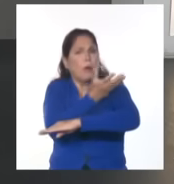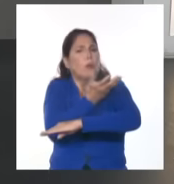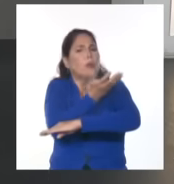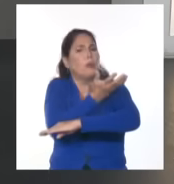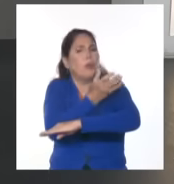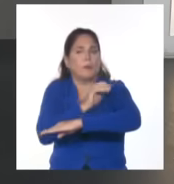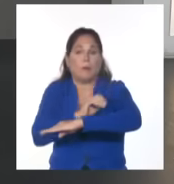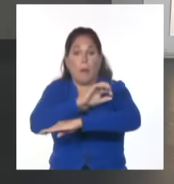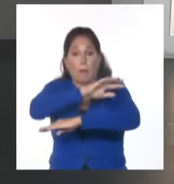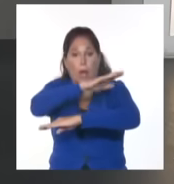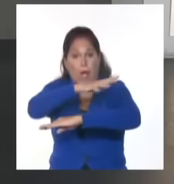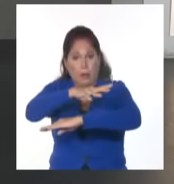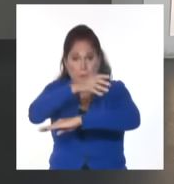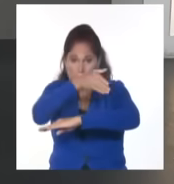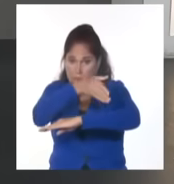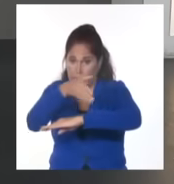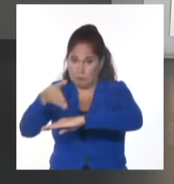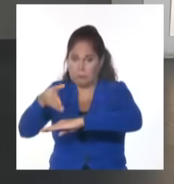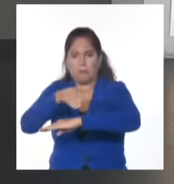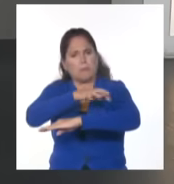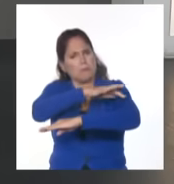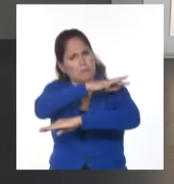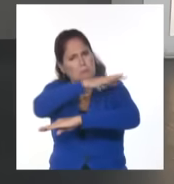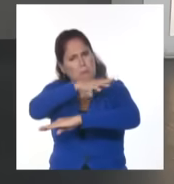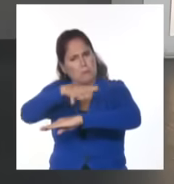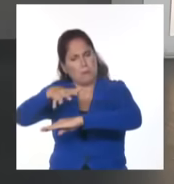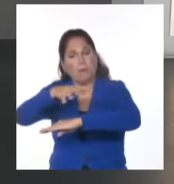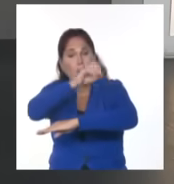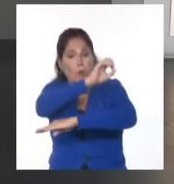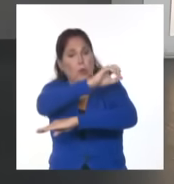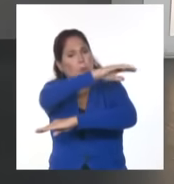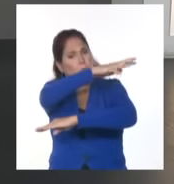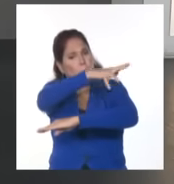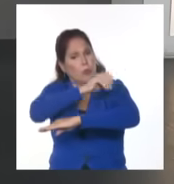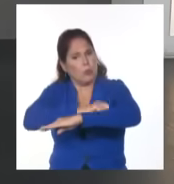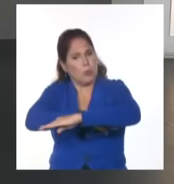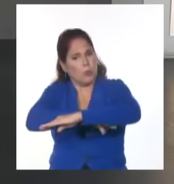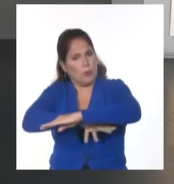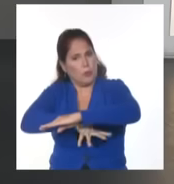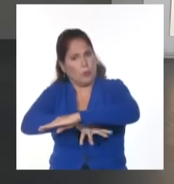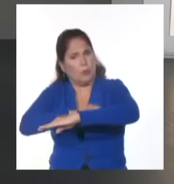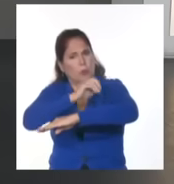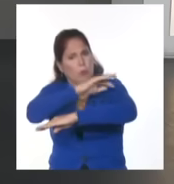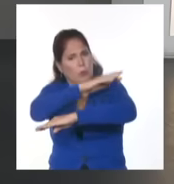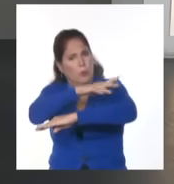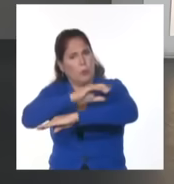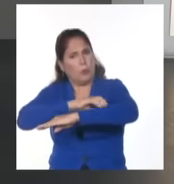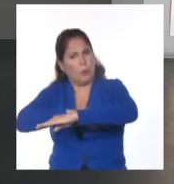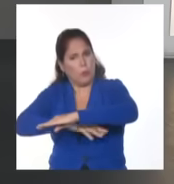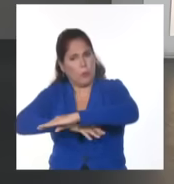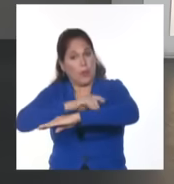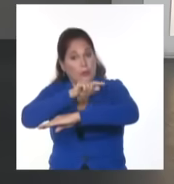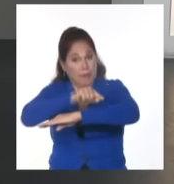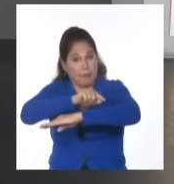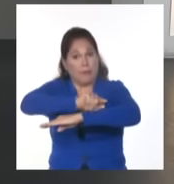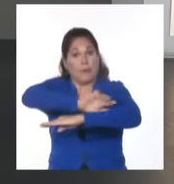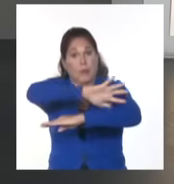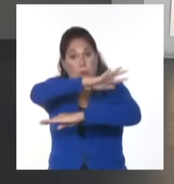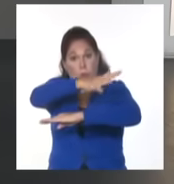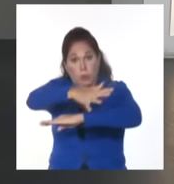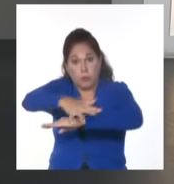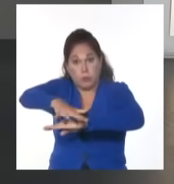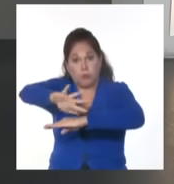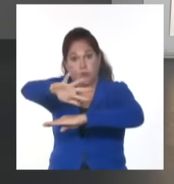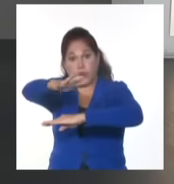la mar, pues habrá poco oleaje en ambas costas orientales, oleaje en la costa norte central, y habrá marejadas en toda